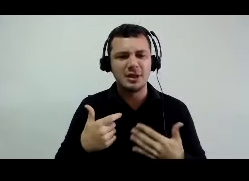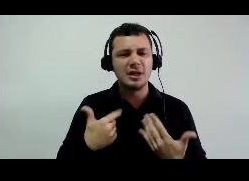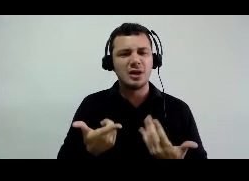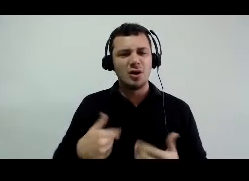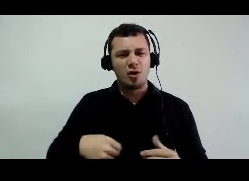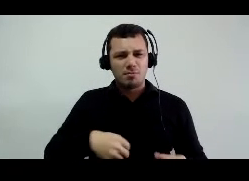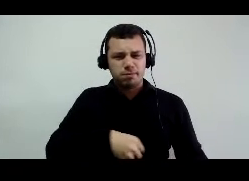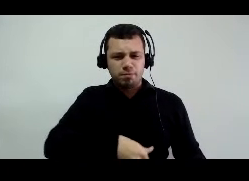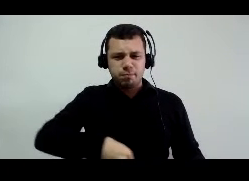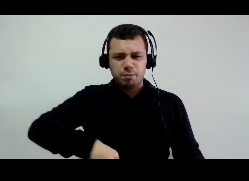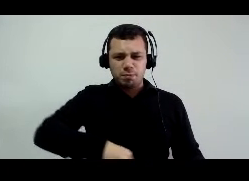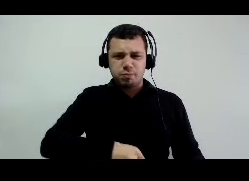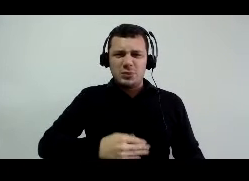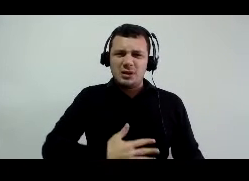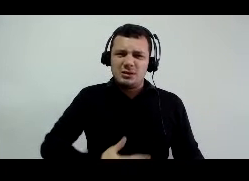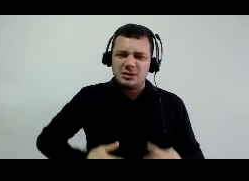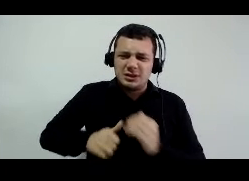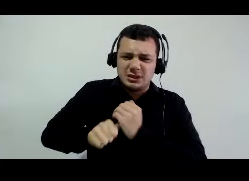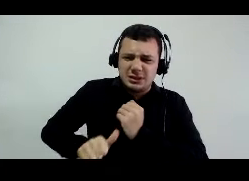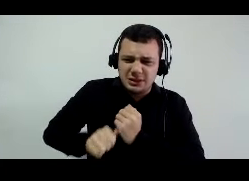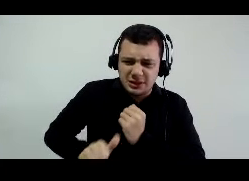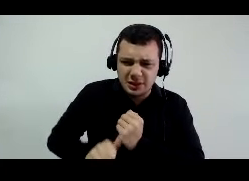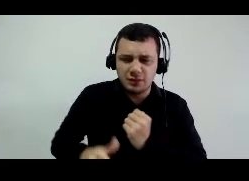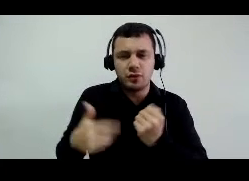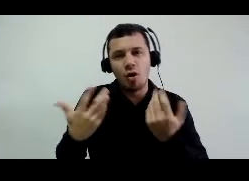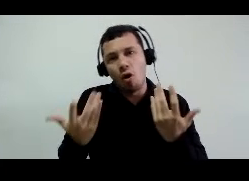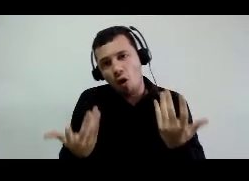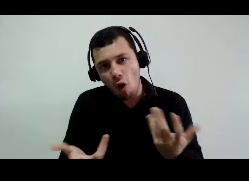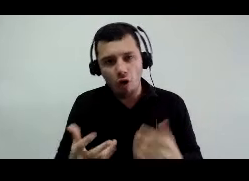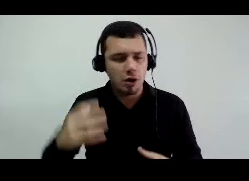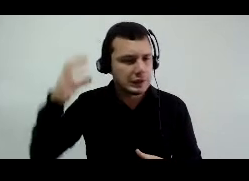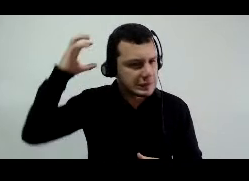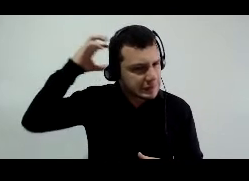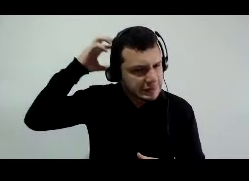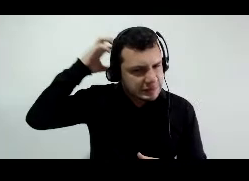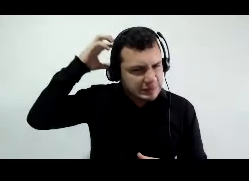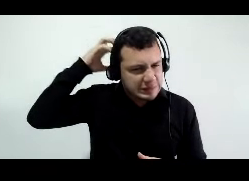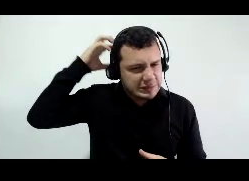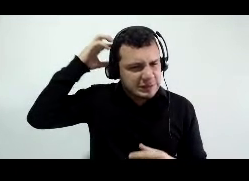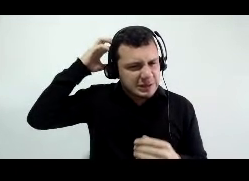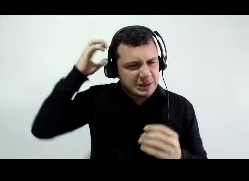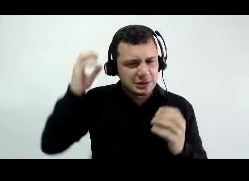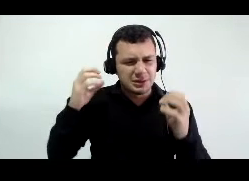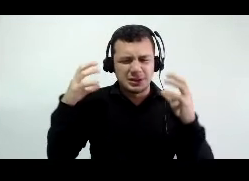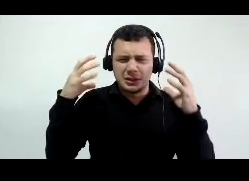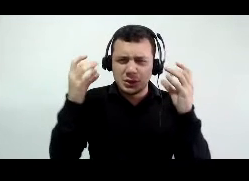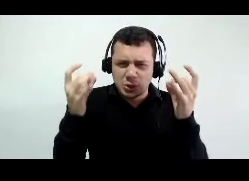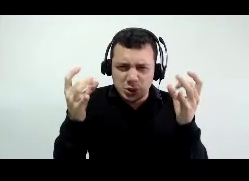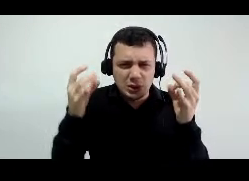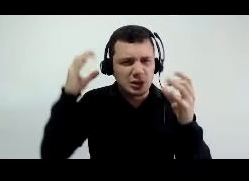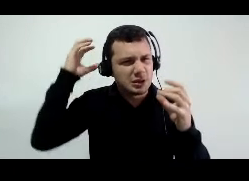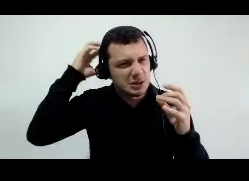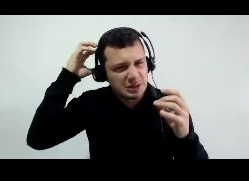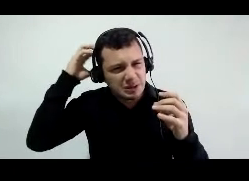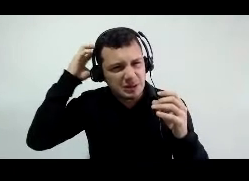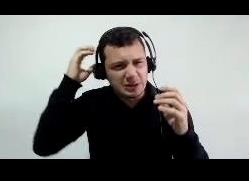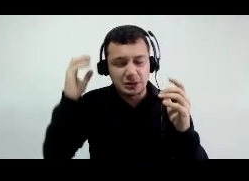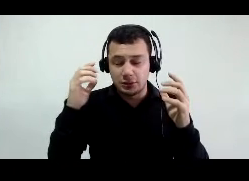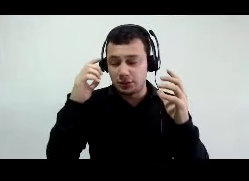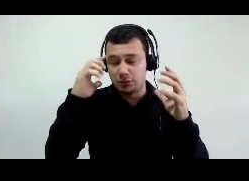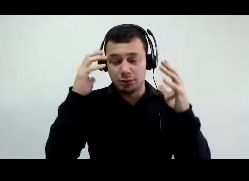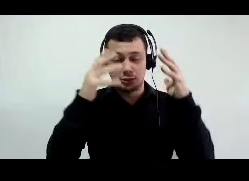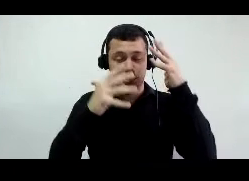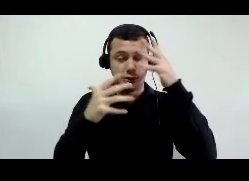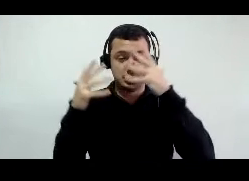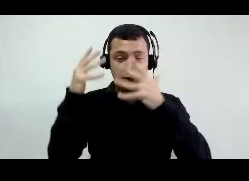gastrointestinales o con síntomas neurológicos. El Instituto Nacional de Salud nos dice que todo paciente que tiene